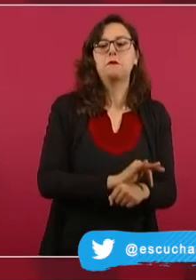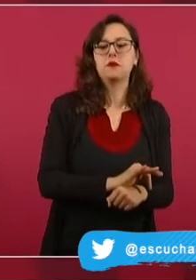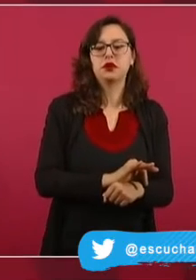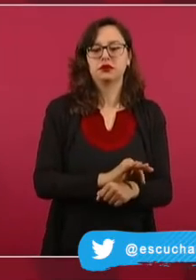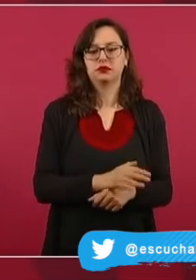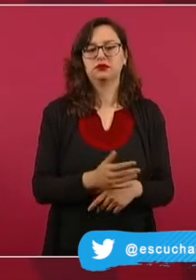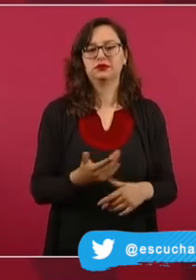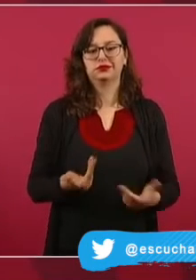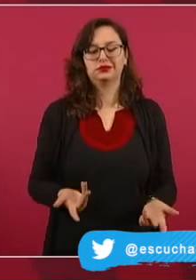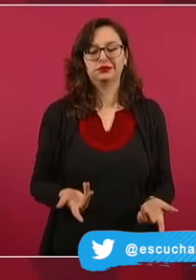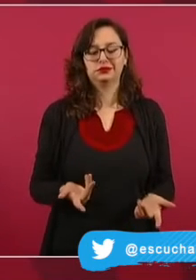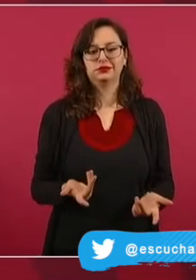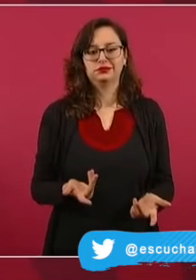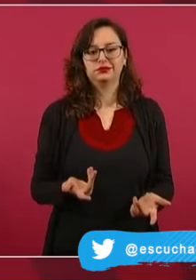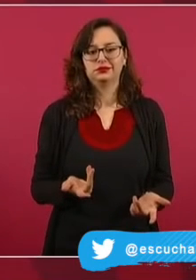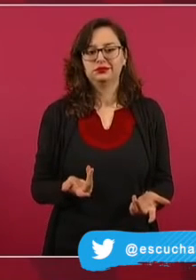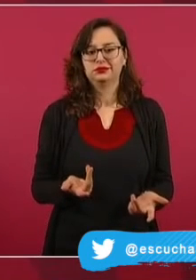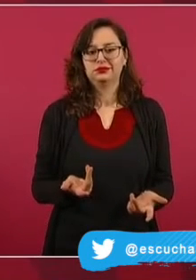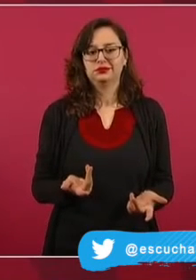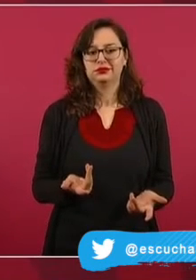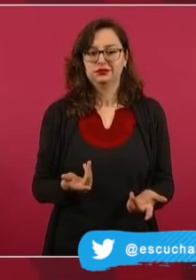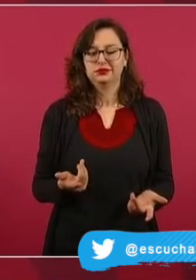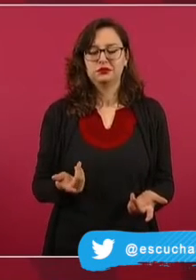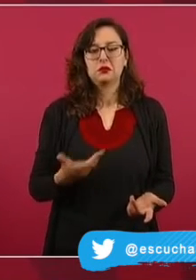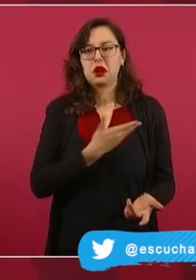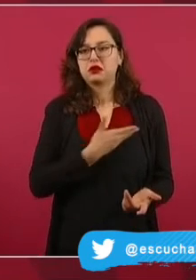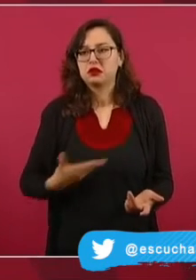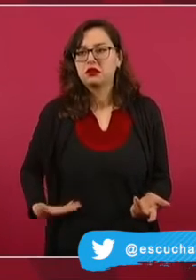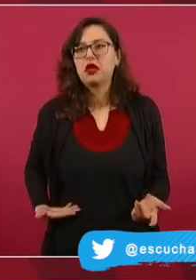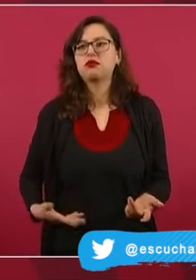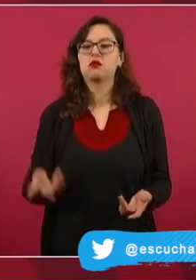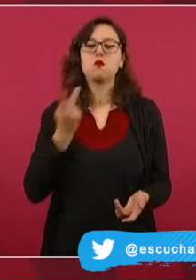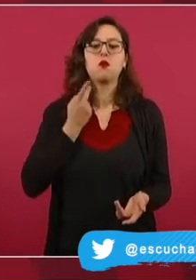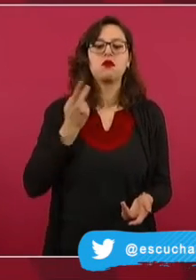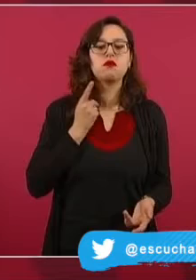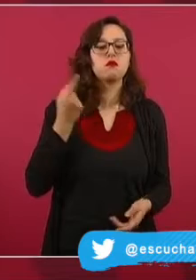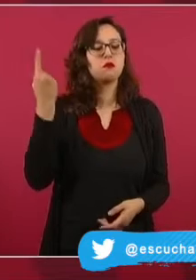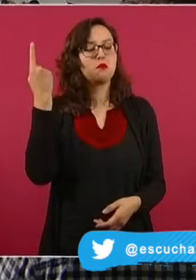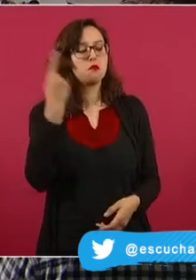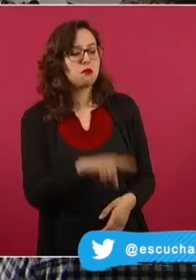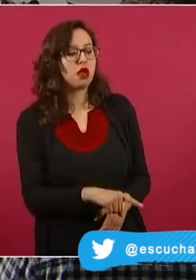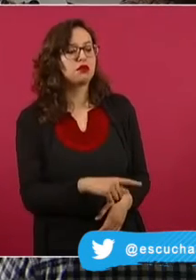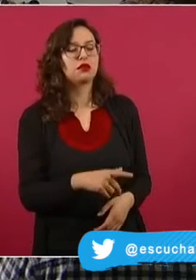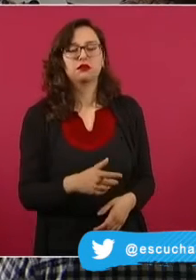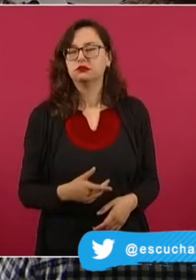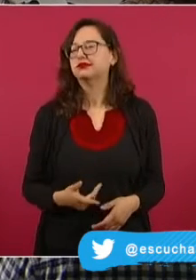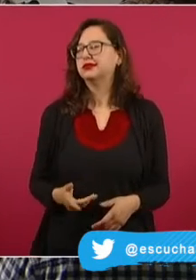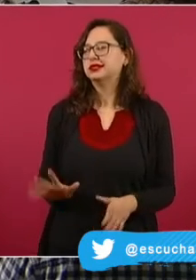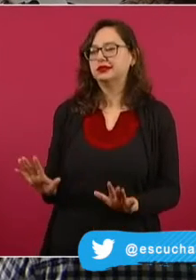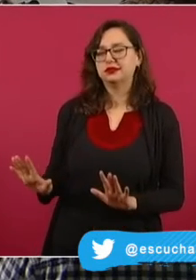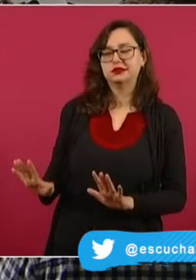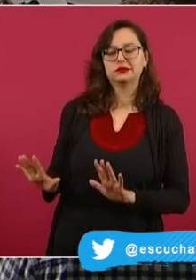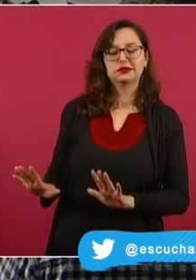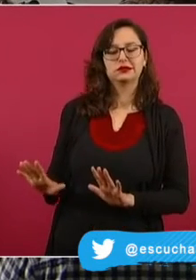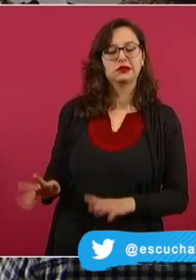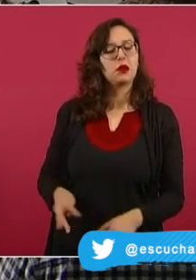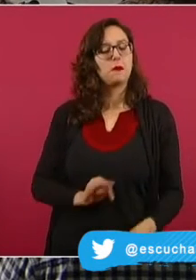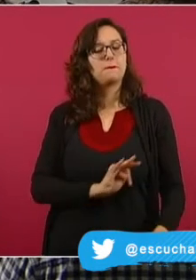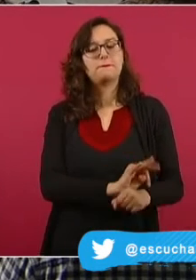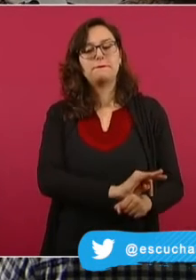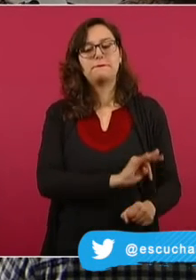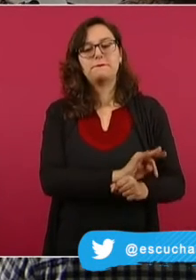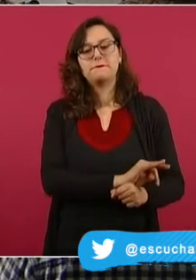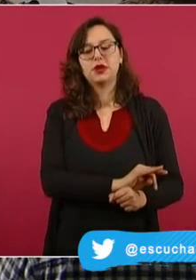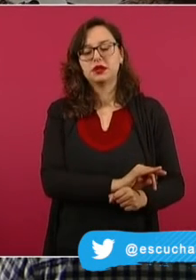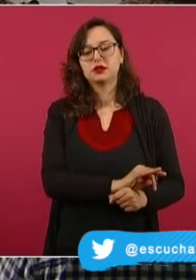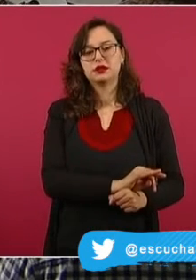El presidente confirmó que comenzaron las olas y caravanas de migrantes con destino a los Estados Unidos y se ha puesto en marcha un plan